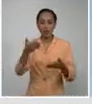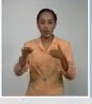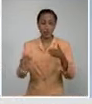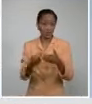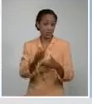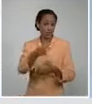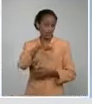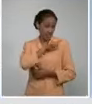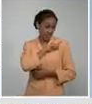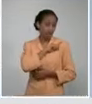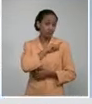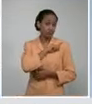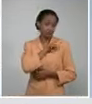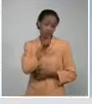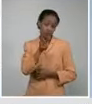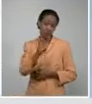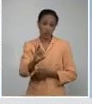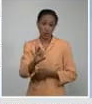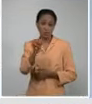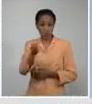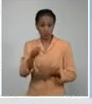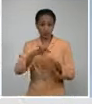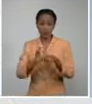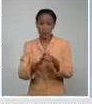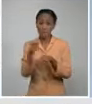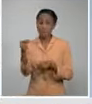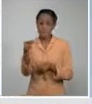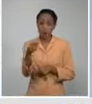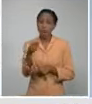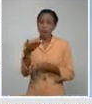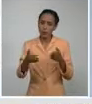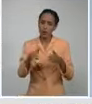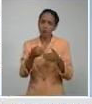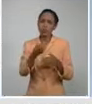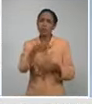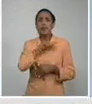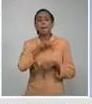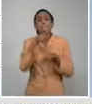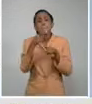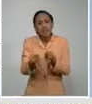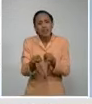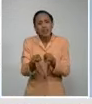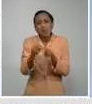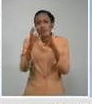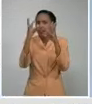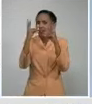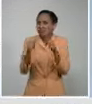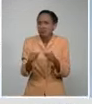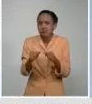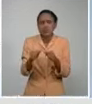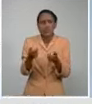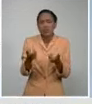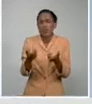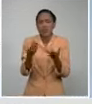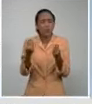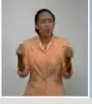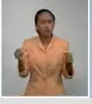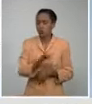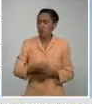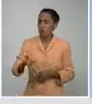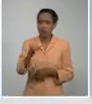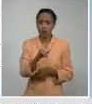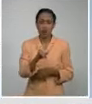en comparación con el día anterior, pero realmente una cifra que no vale la pena ni mencionar que son menos. La positividad